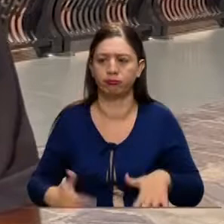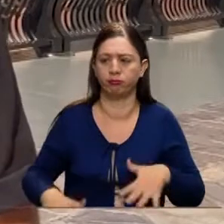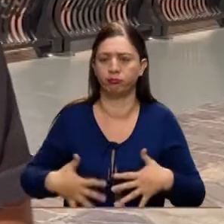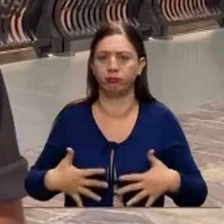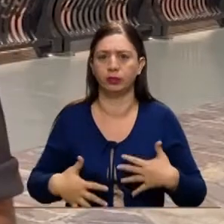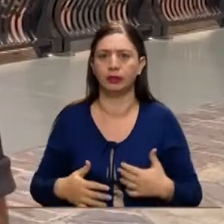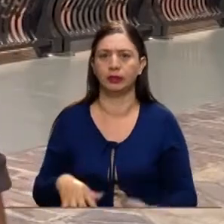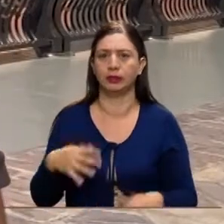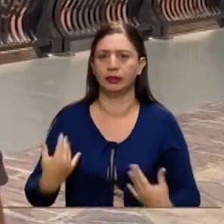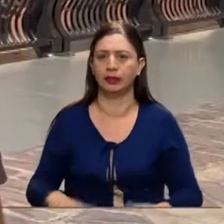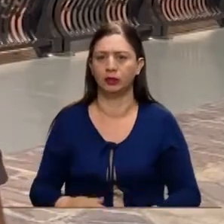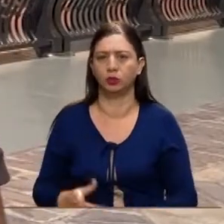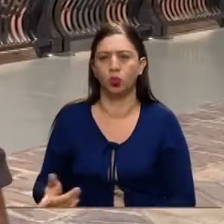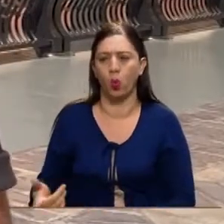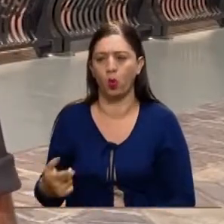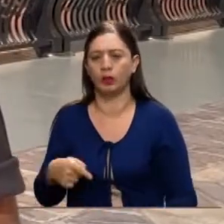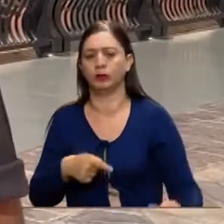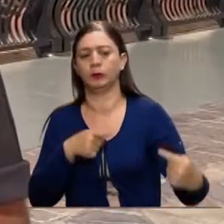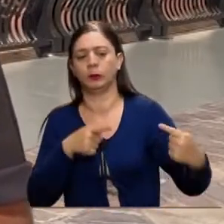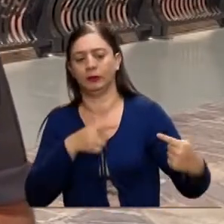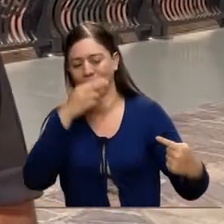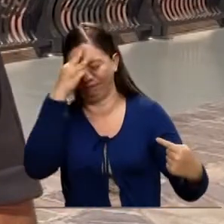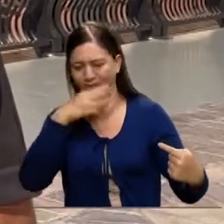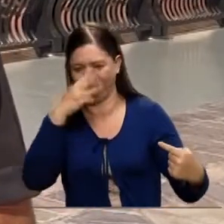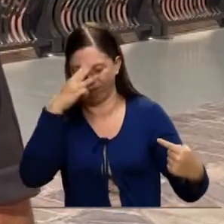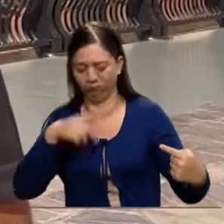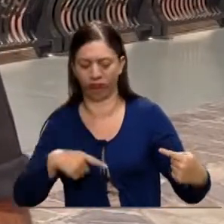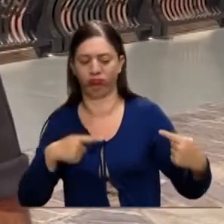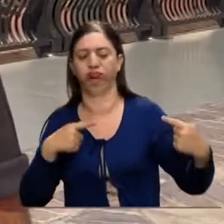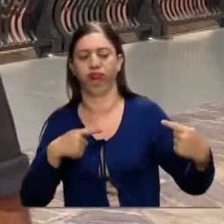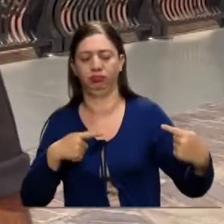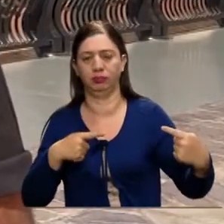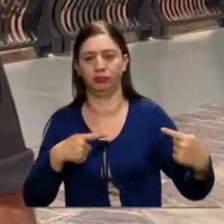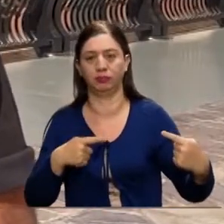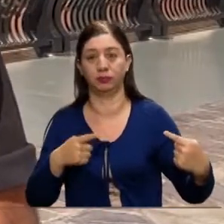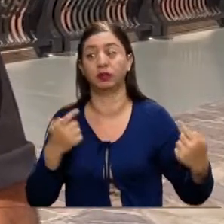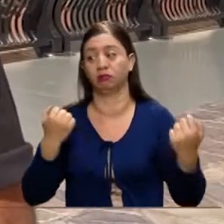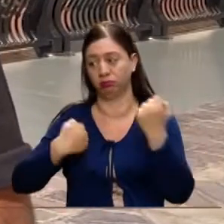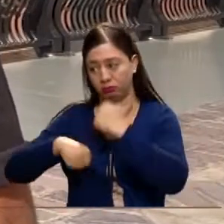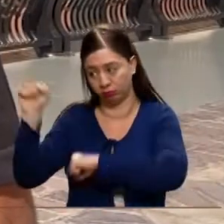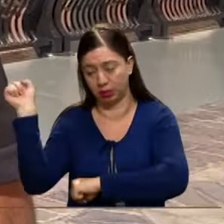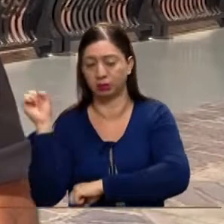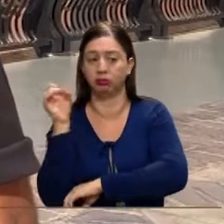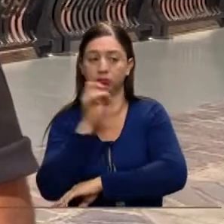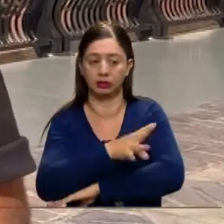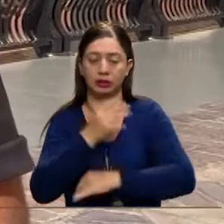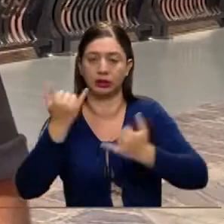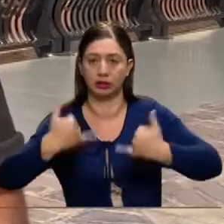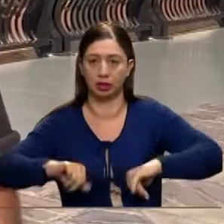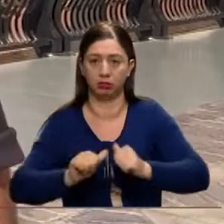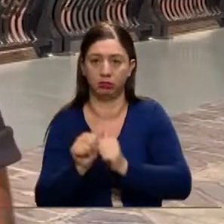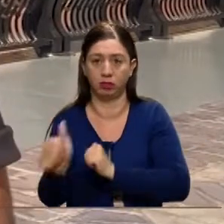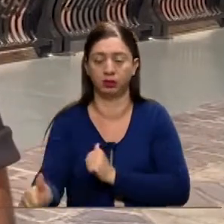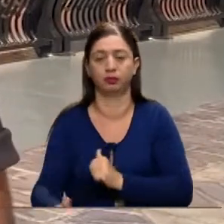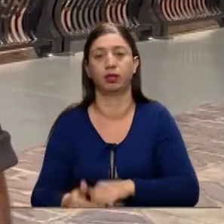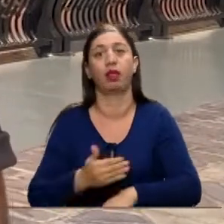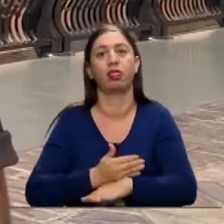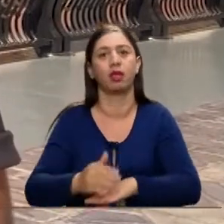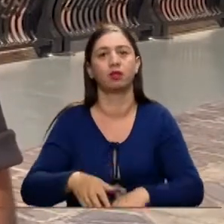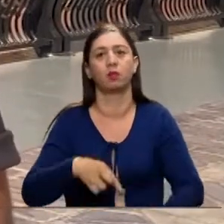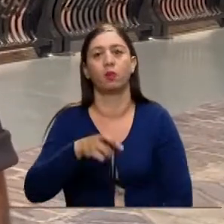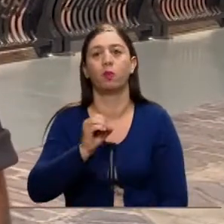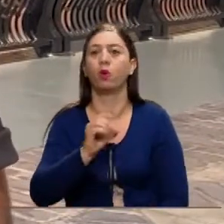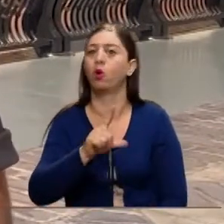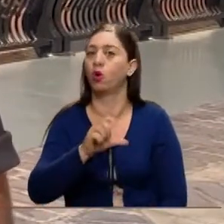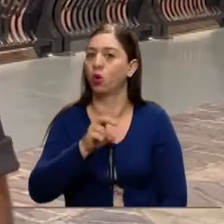mucha tensión para enfrentar a México, lo lograron pasar. Y después, frente a Polonia,